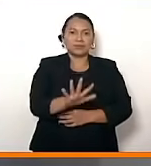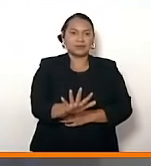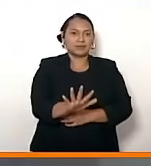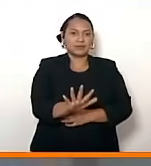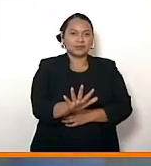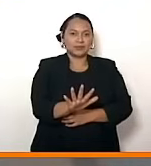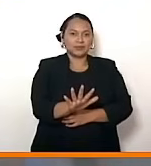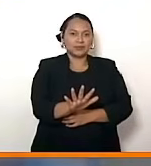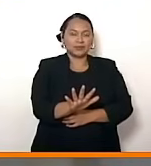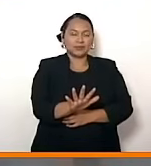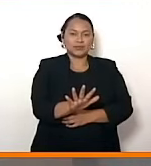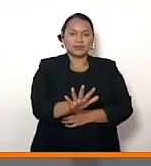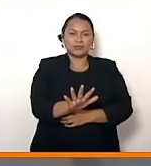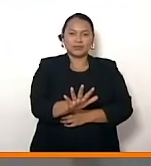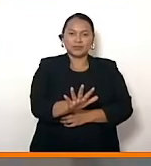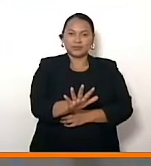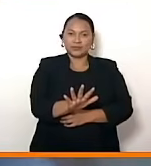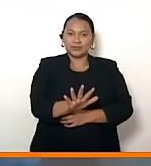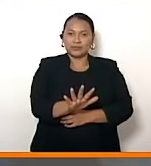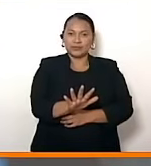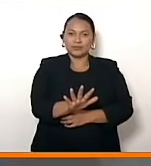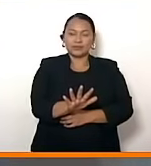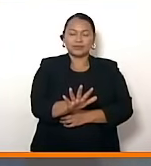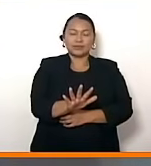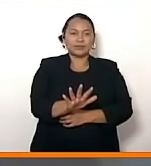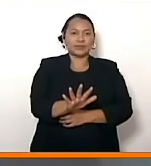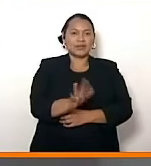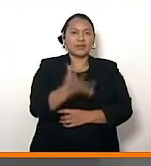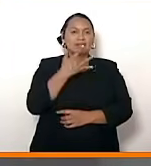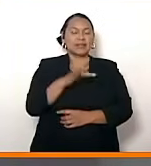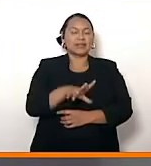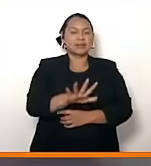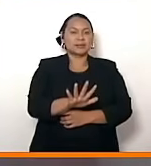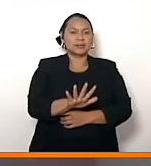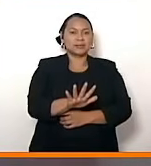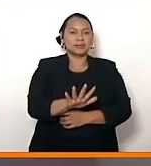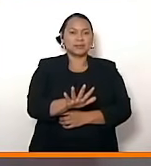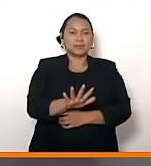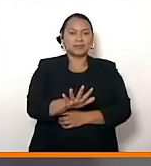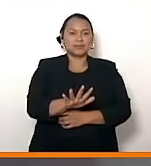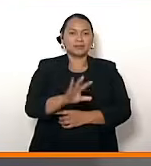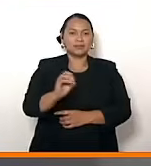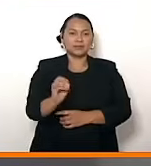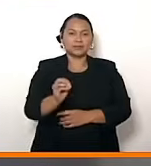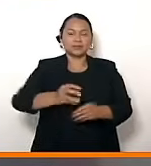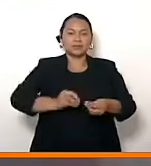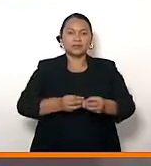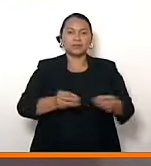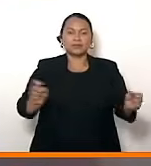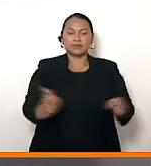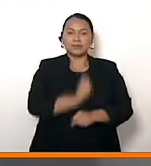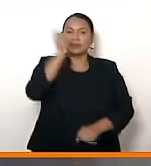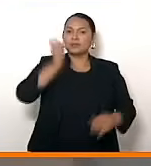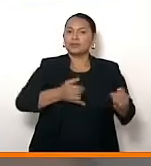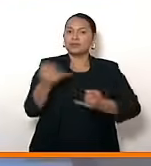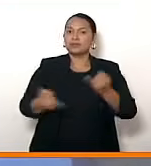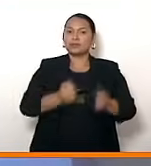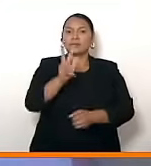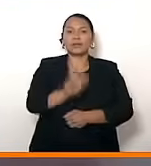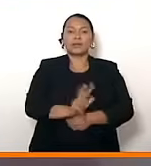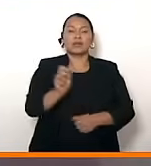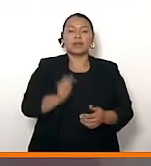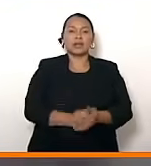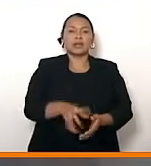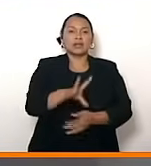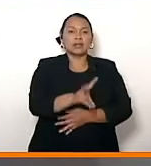5, tu tercer y decisivo dígito ganador para esta tarde, mucha suerte, porque este es el 0, tu número afortunado en Juga 3 es